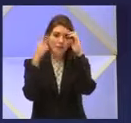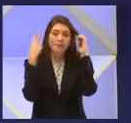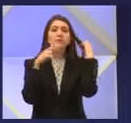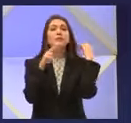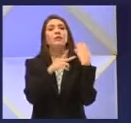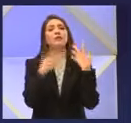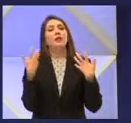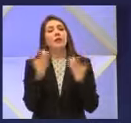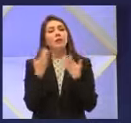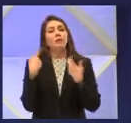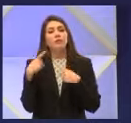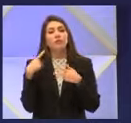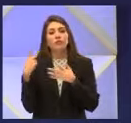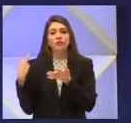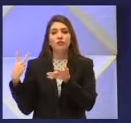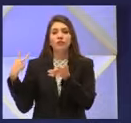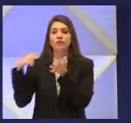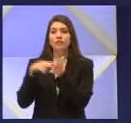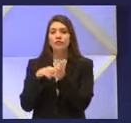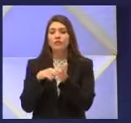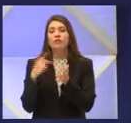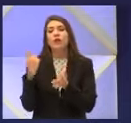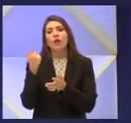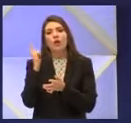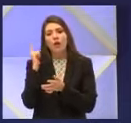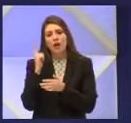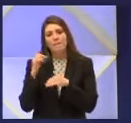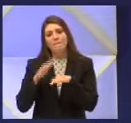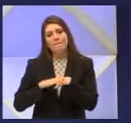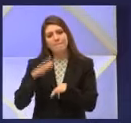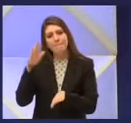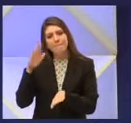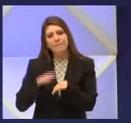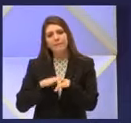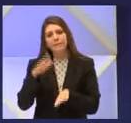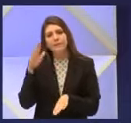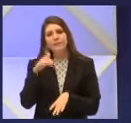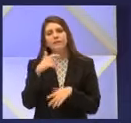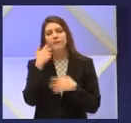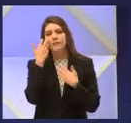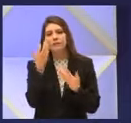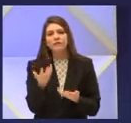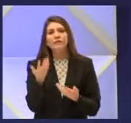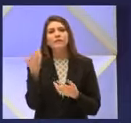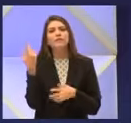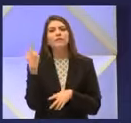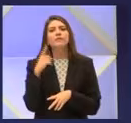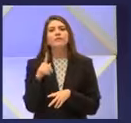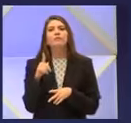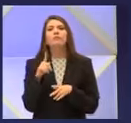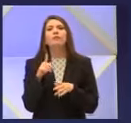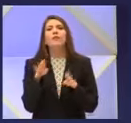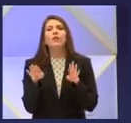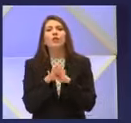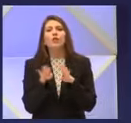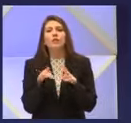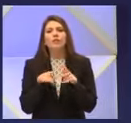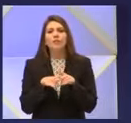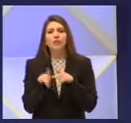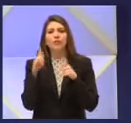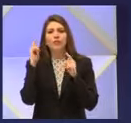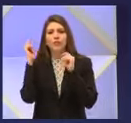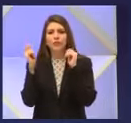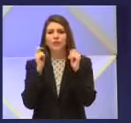que además espera que cada vez sean más y que también comience la era del turismo espacial